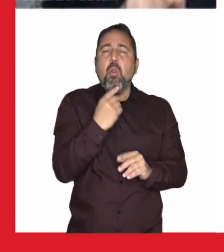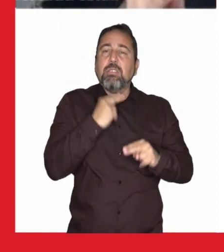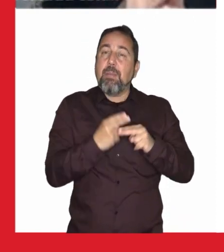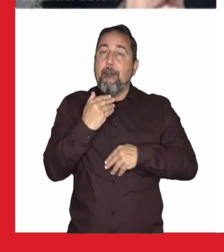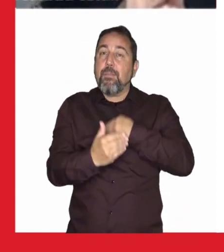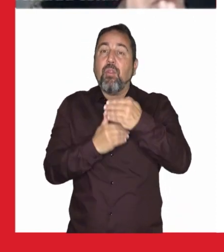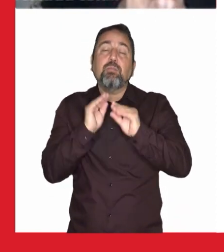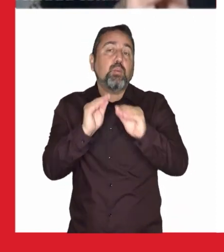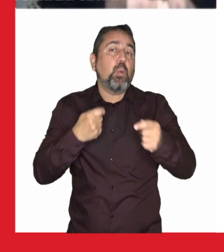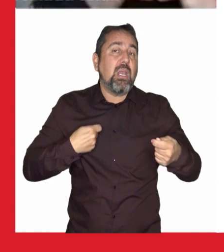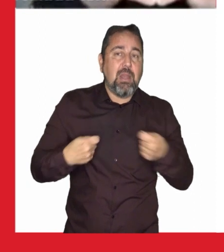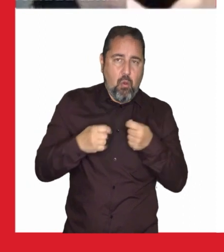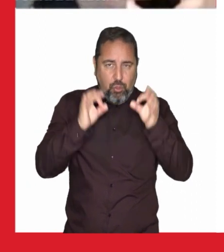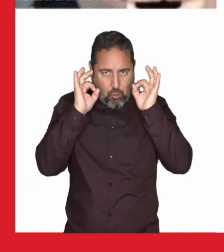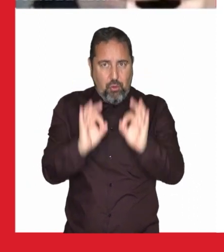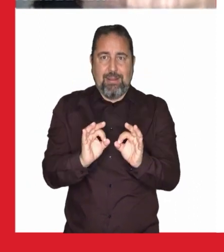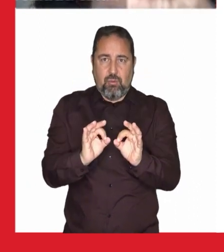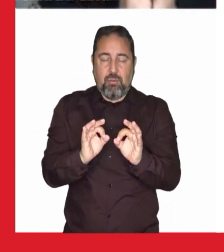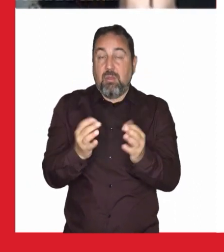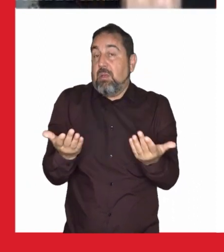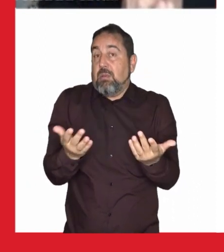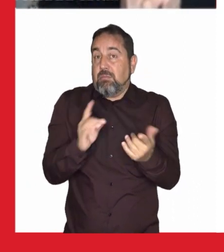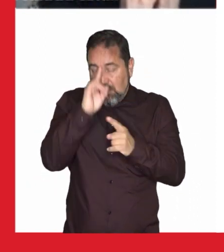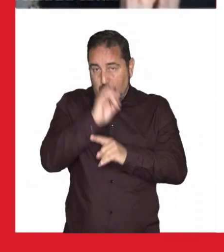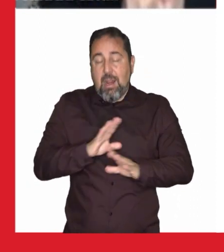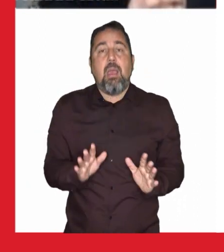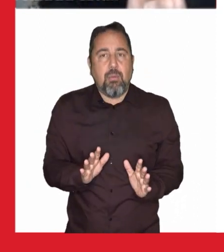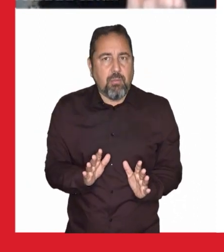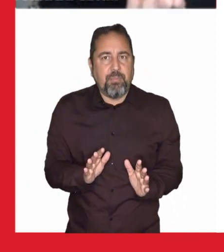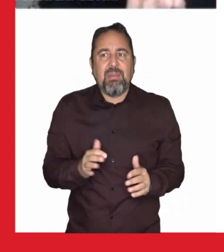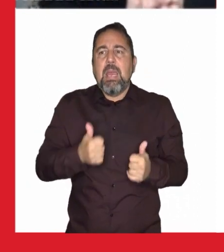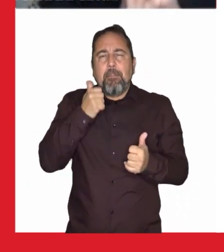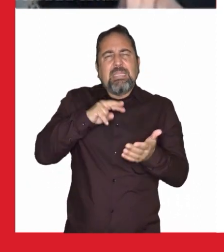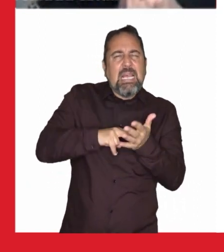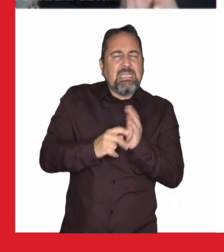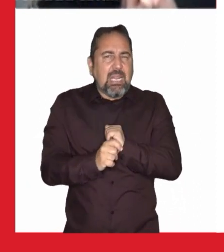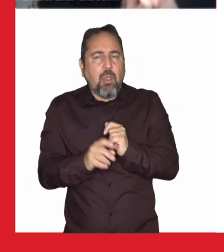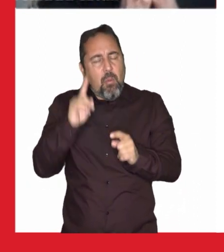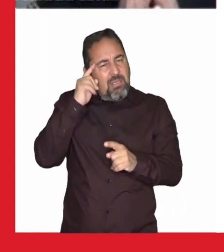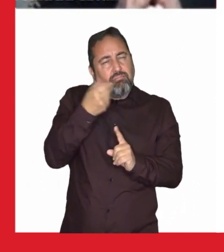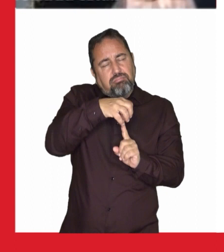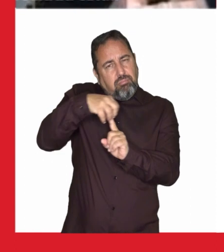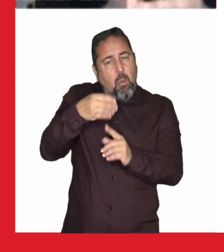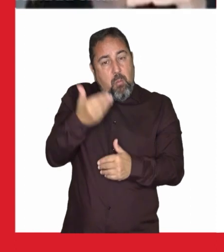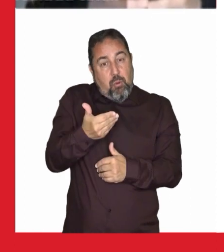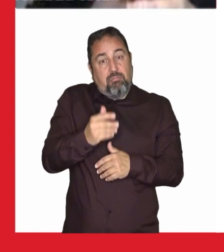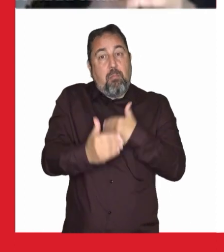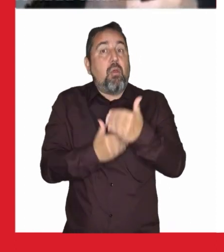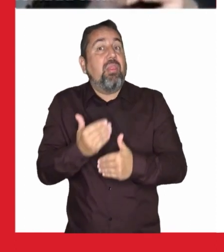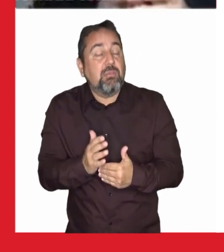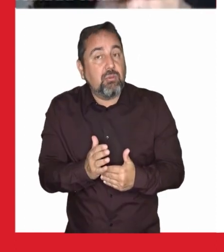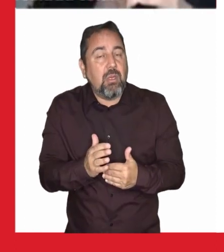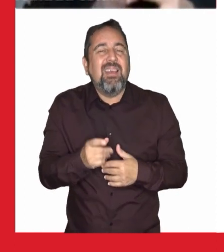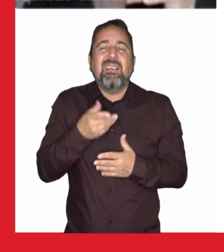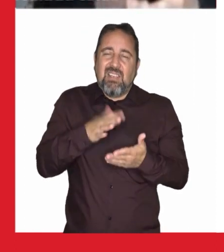o de clave es cada uno de estos procesos para tu negocio en concreto. Porque evidentemente, cuanto más